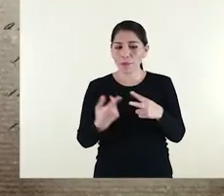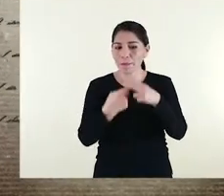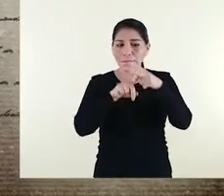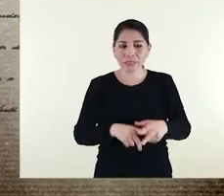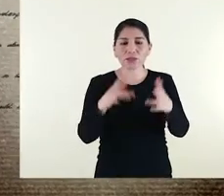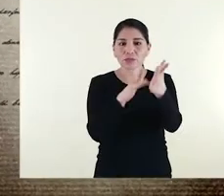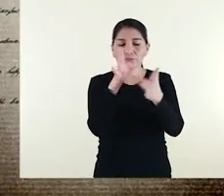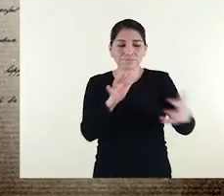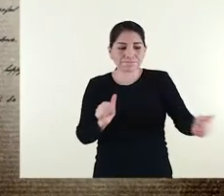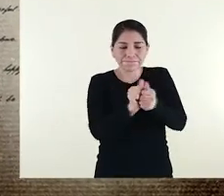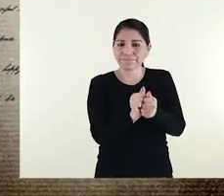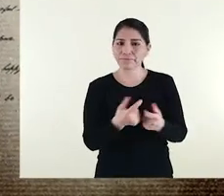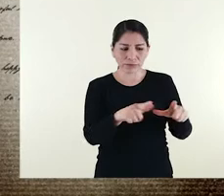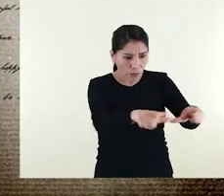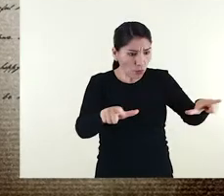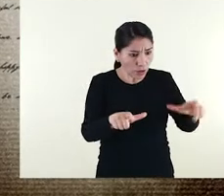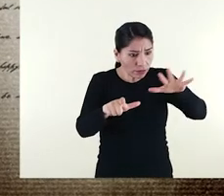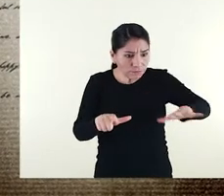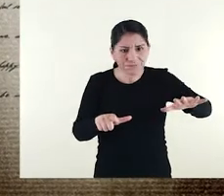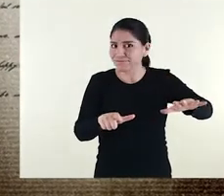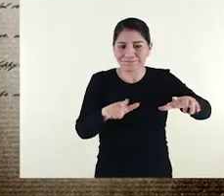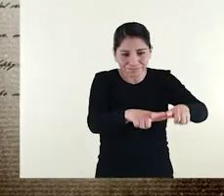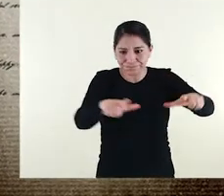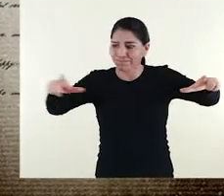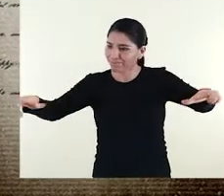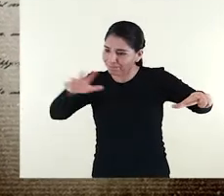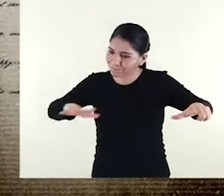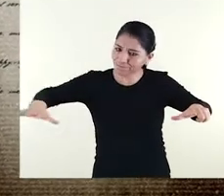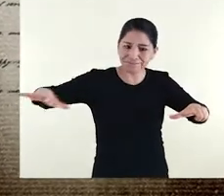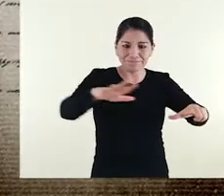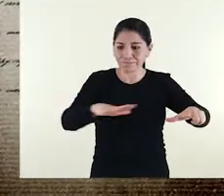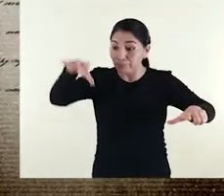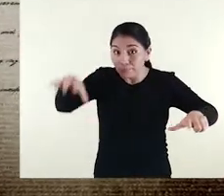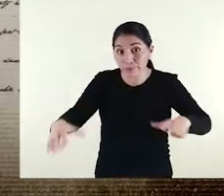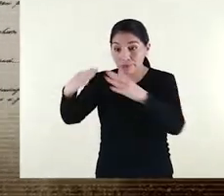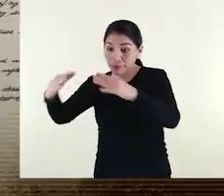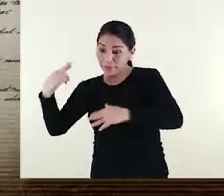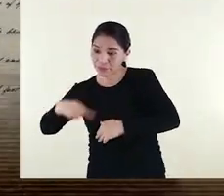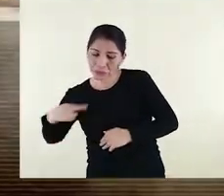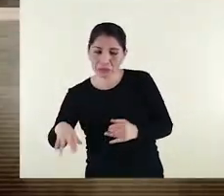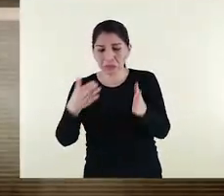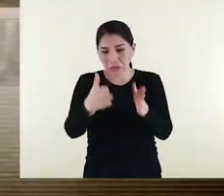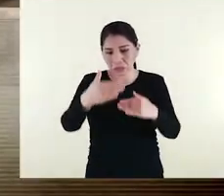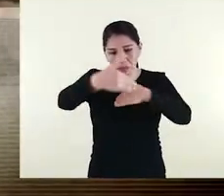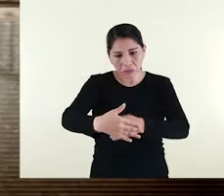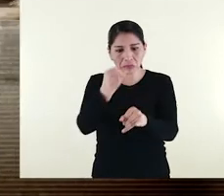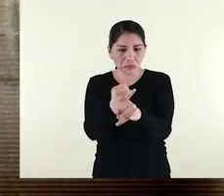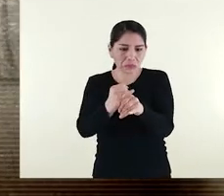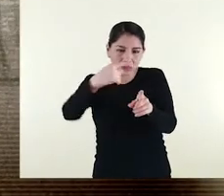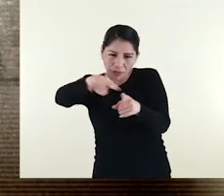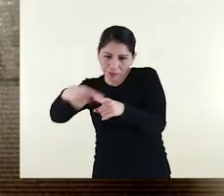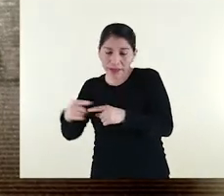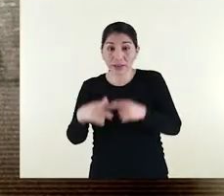Compañía de Jesús, y formaba parte de un gran complejo que ocupaba toda la manzana en la que comprendía su convento, diferentes claustros y